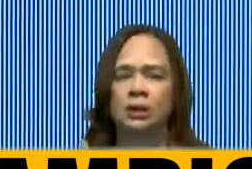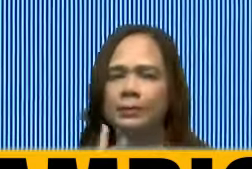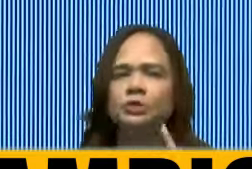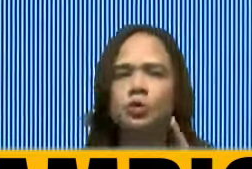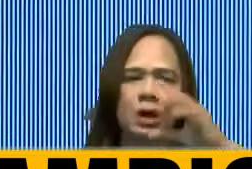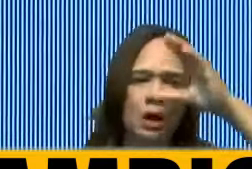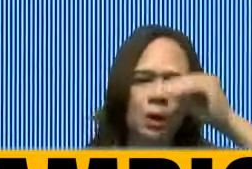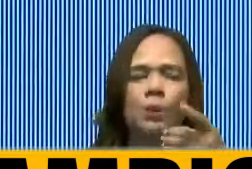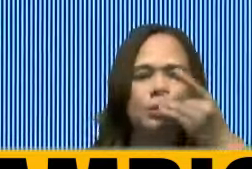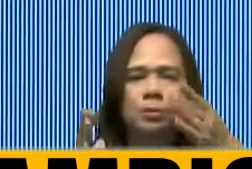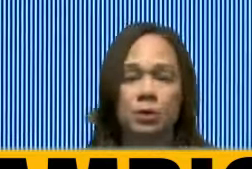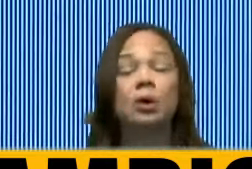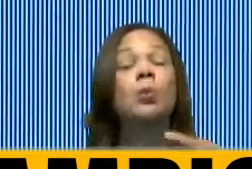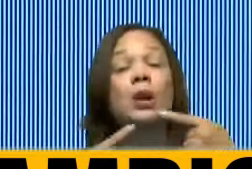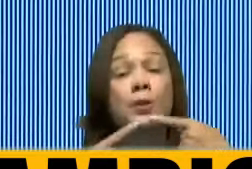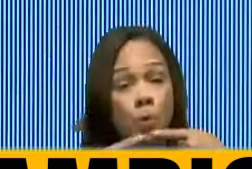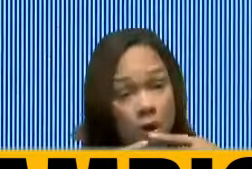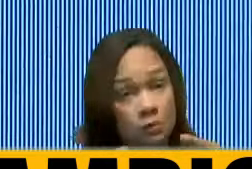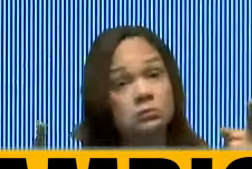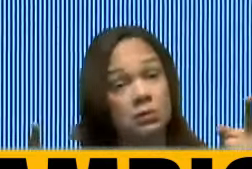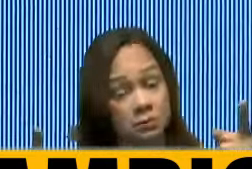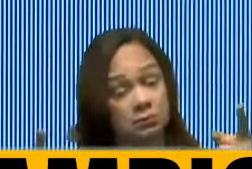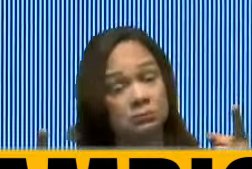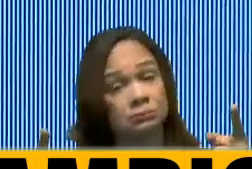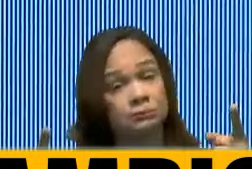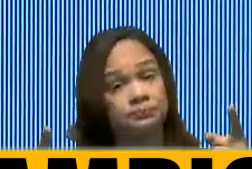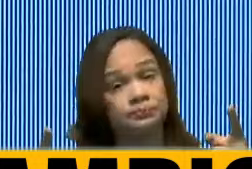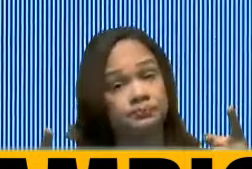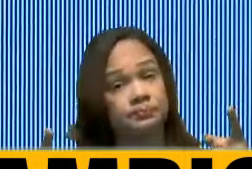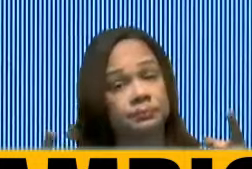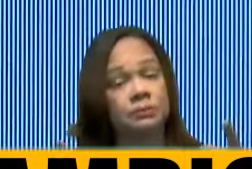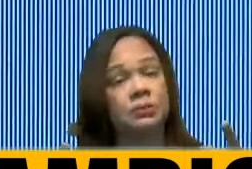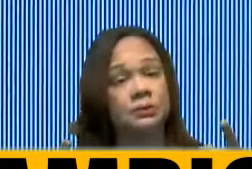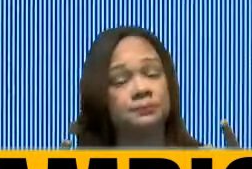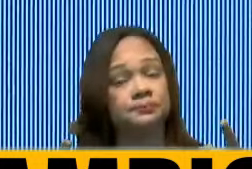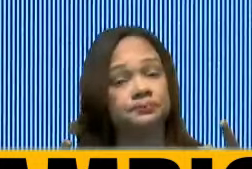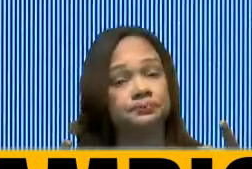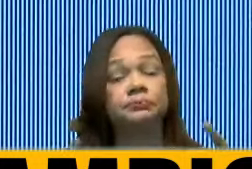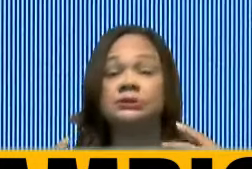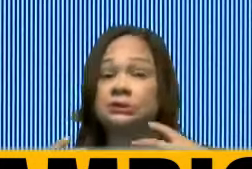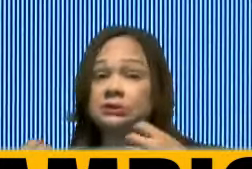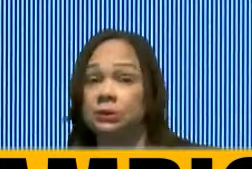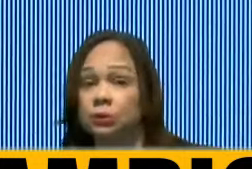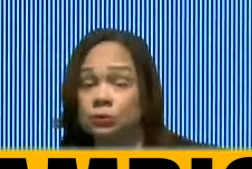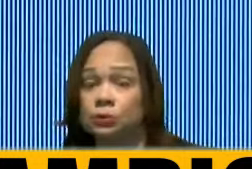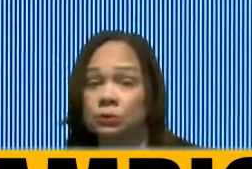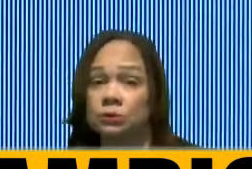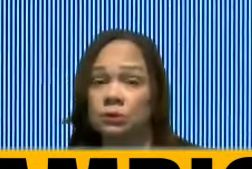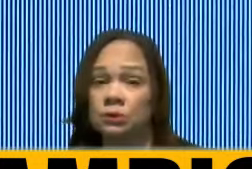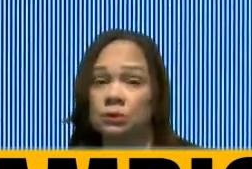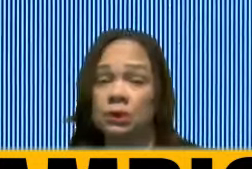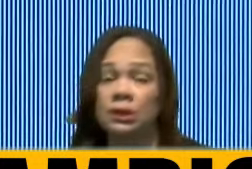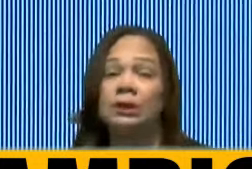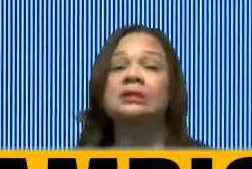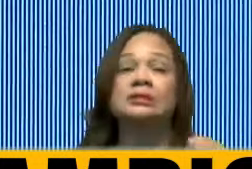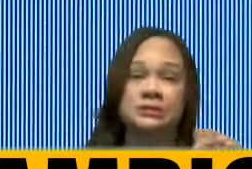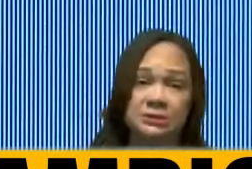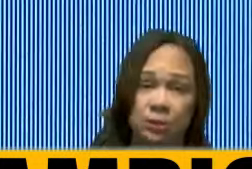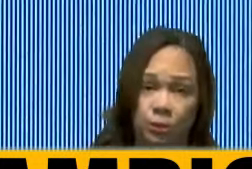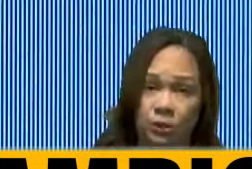dominicanos como nosotros le hemos dicho en en salud en Seguridad